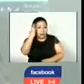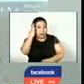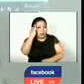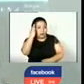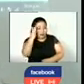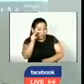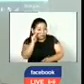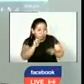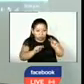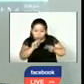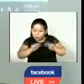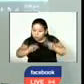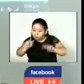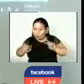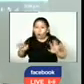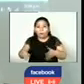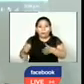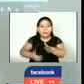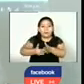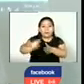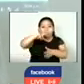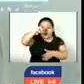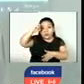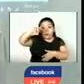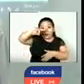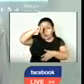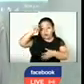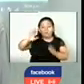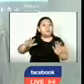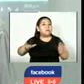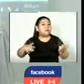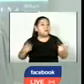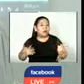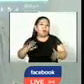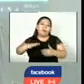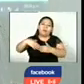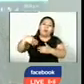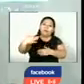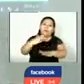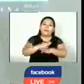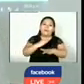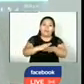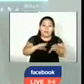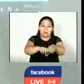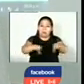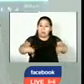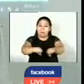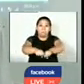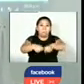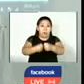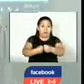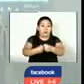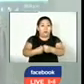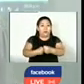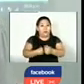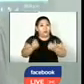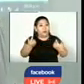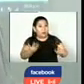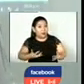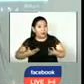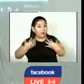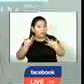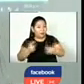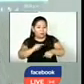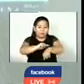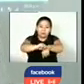protocolo de inicio de operación para evitar daños en las tuberías esperamos que en las